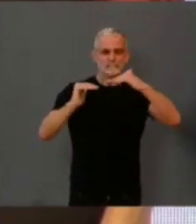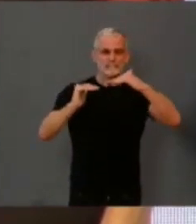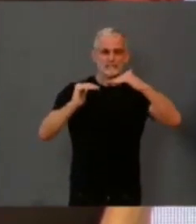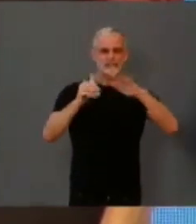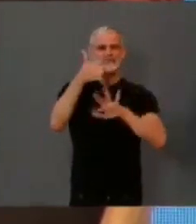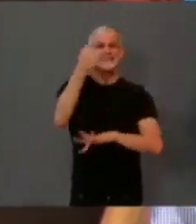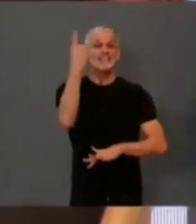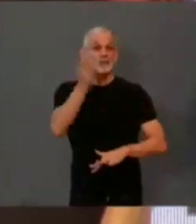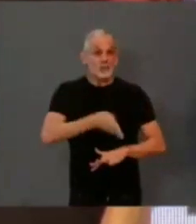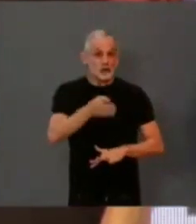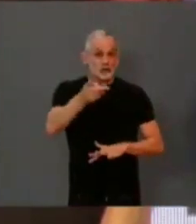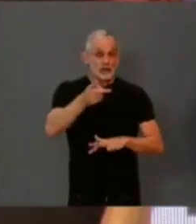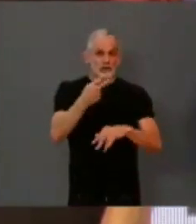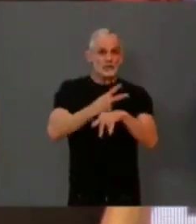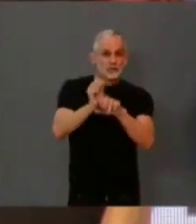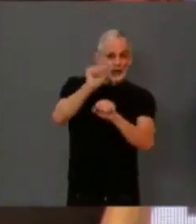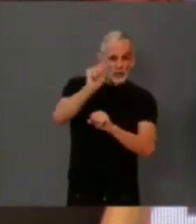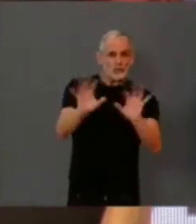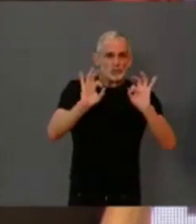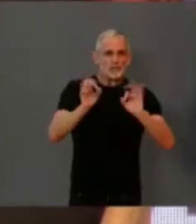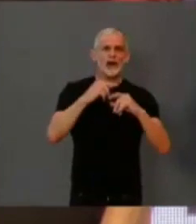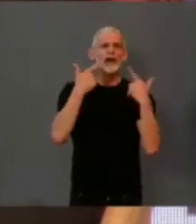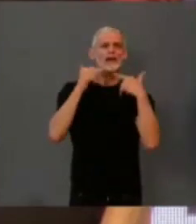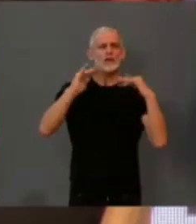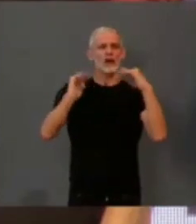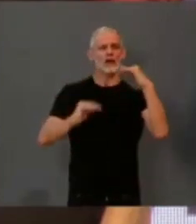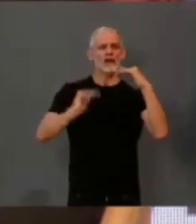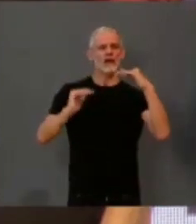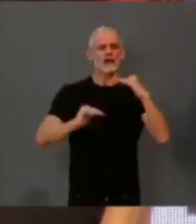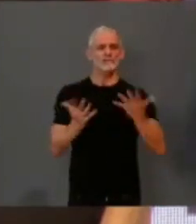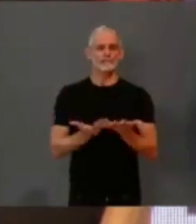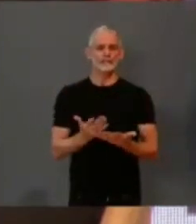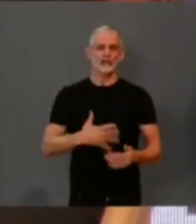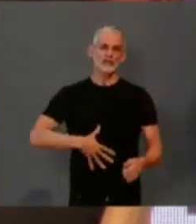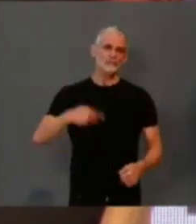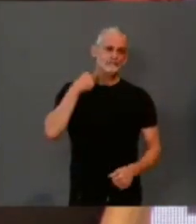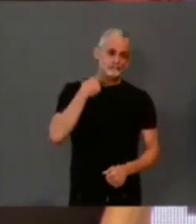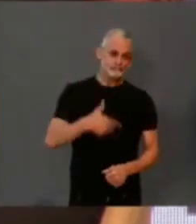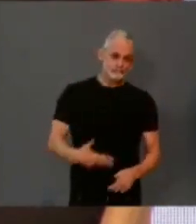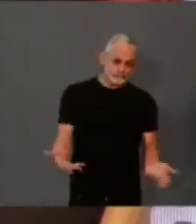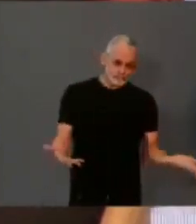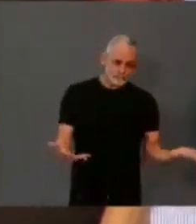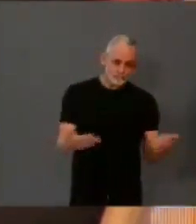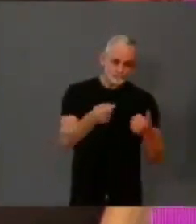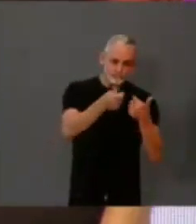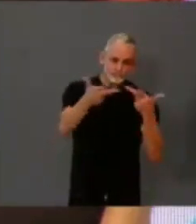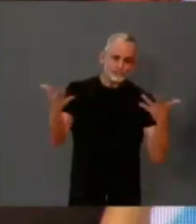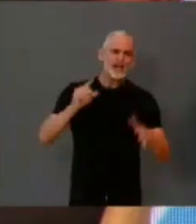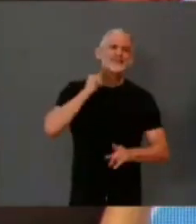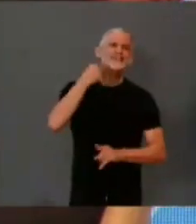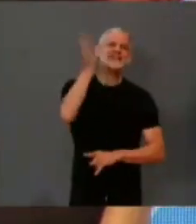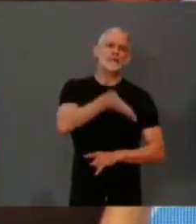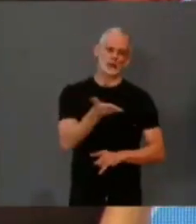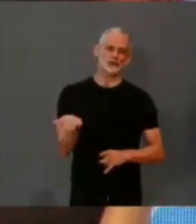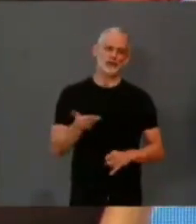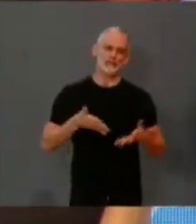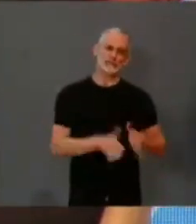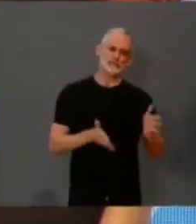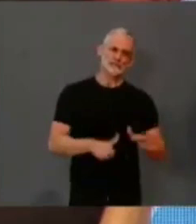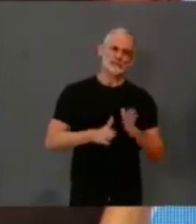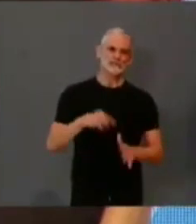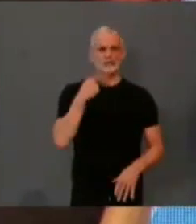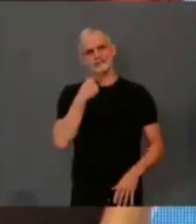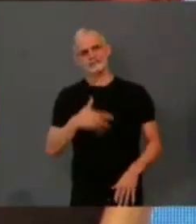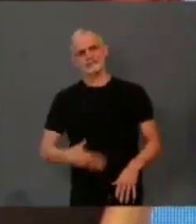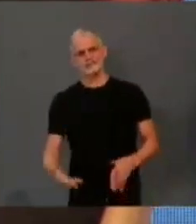el 61% en lenguas los embarazo no intencionales constituye el 13% de los nacimientos